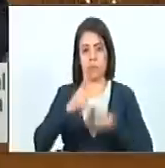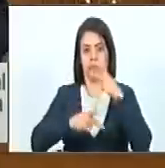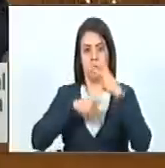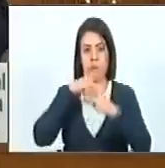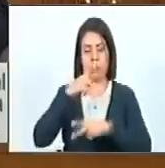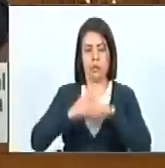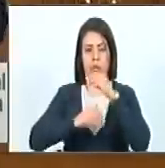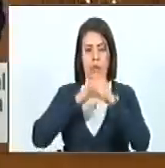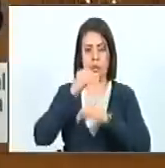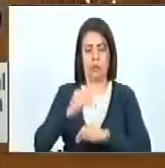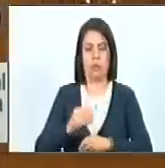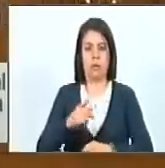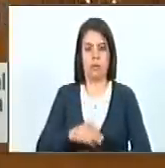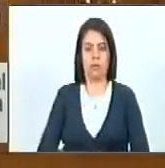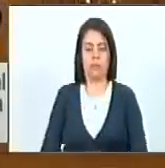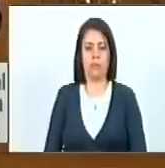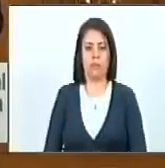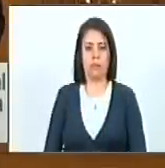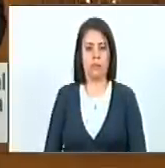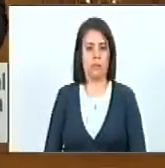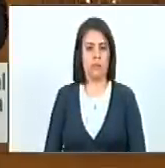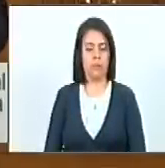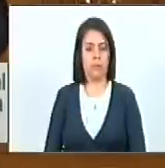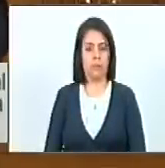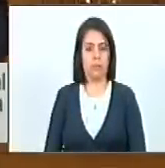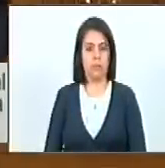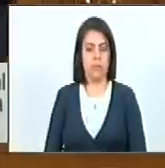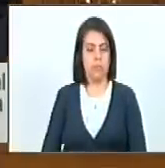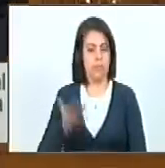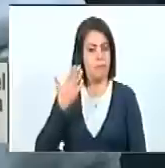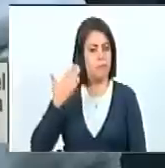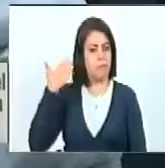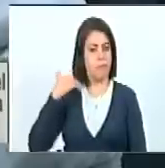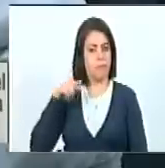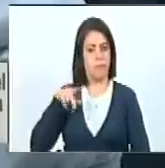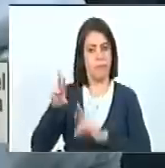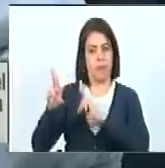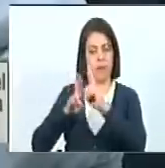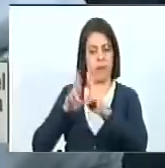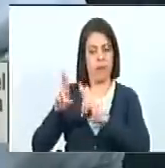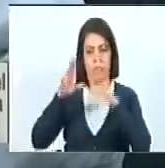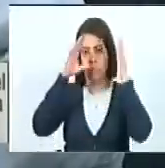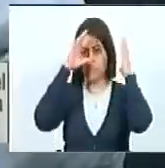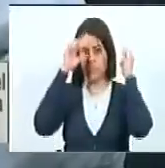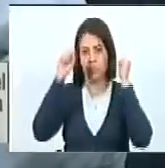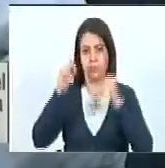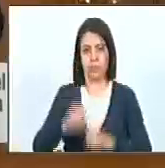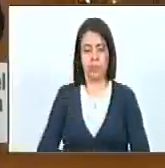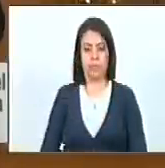política que se generó desde esa relación diplomática.